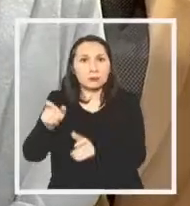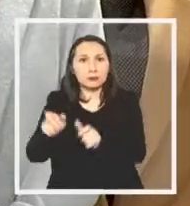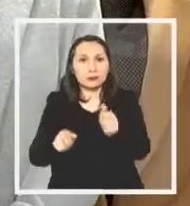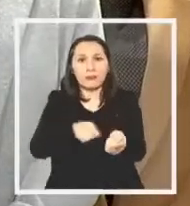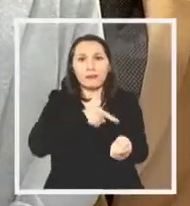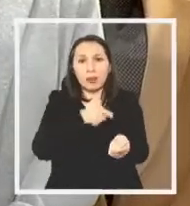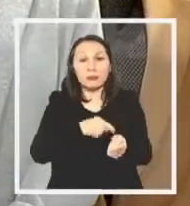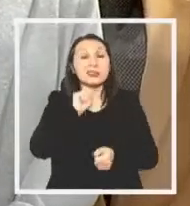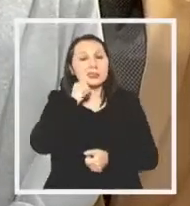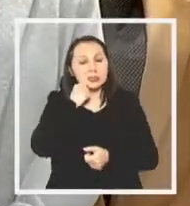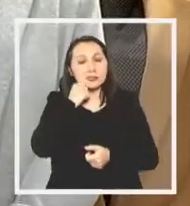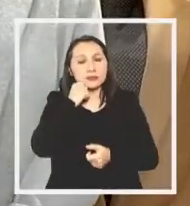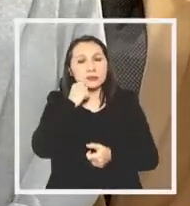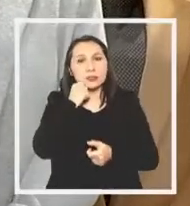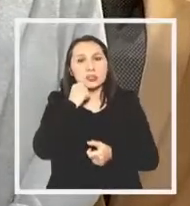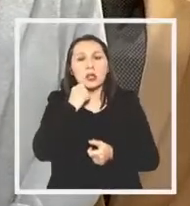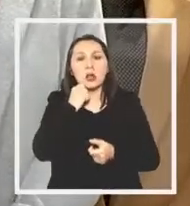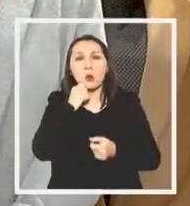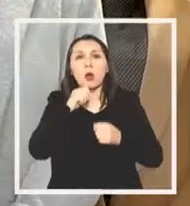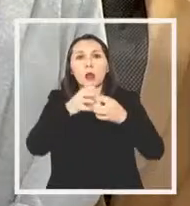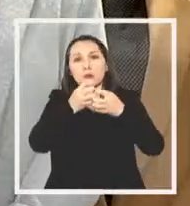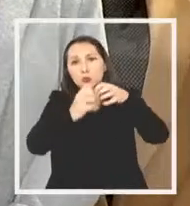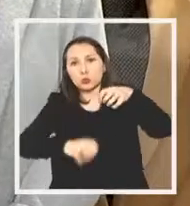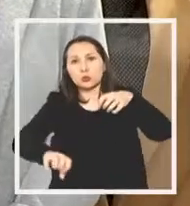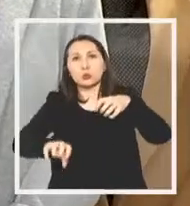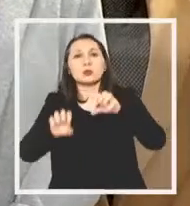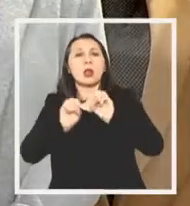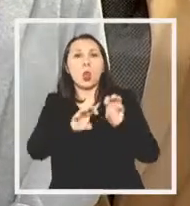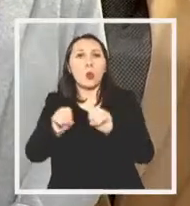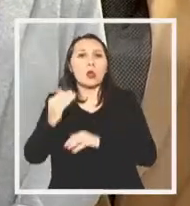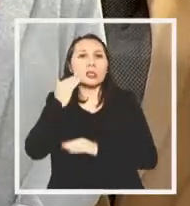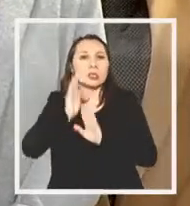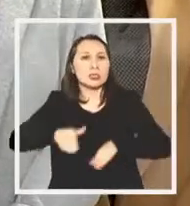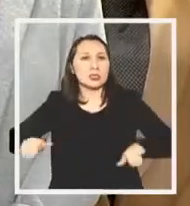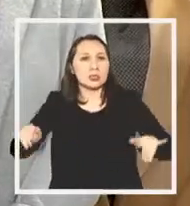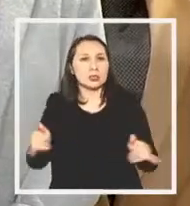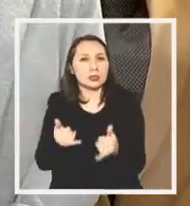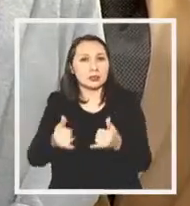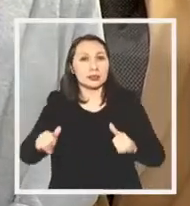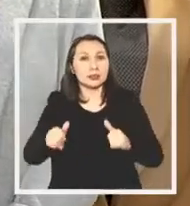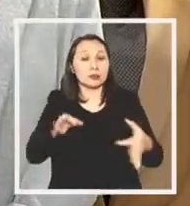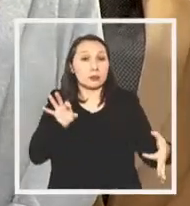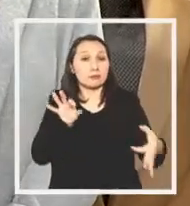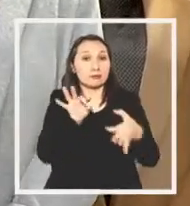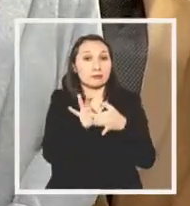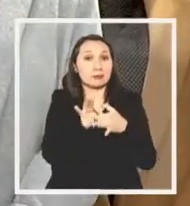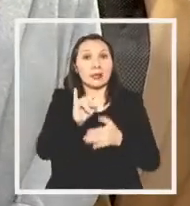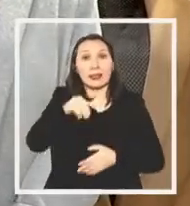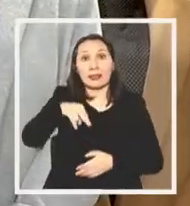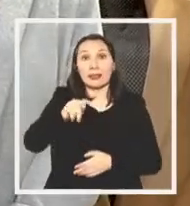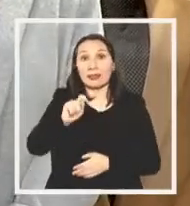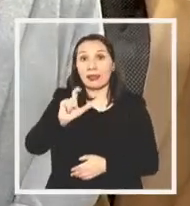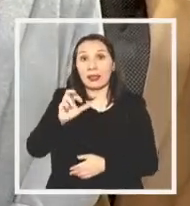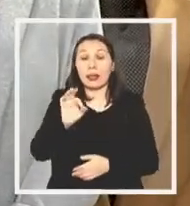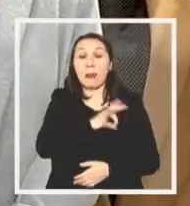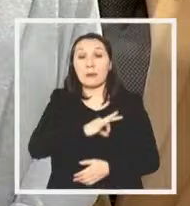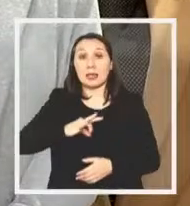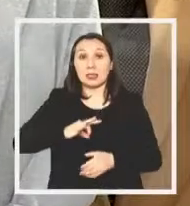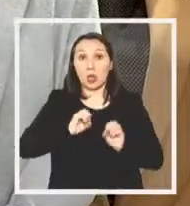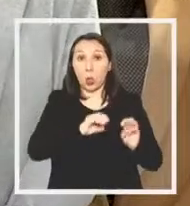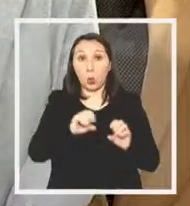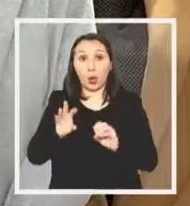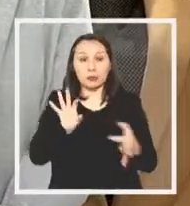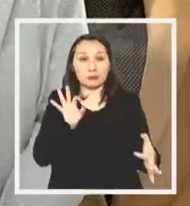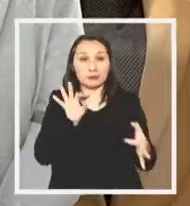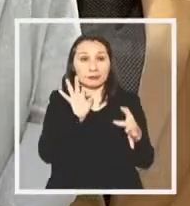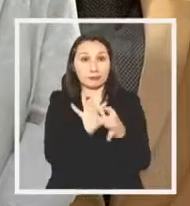familias implica conformar un subsistema de Educación parvularia por eso que hoy día acercar a integra el Ministerio de Educación va a